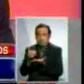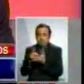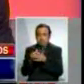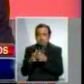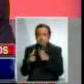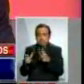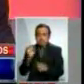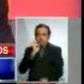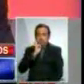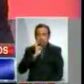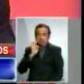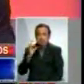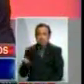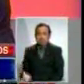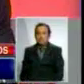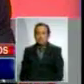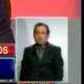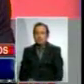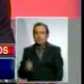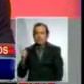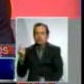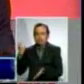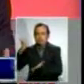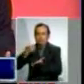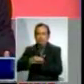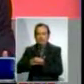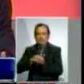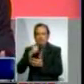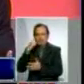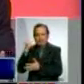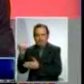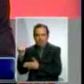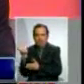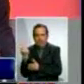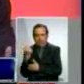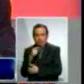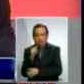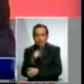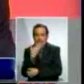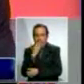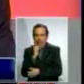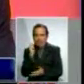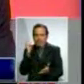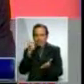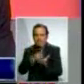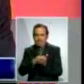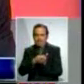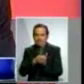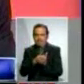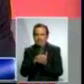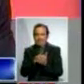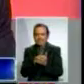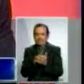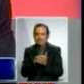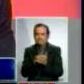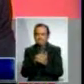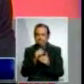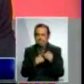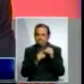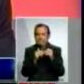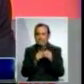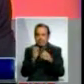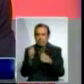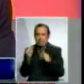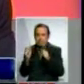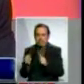yo supongo que estos grandes inversionistas han contado más con sus asesores financieros que le han dicho mira aquí hay un hay un espacio